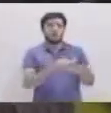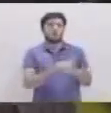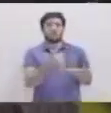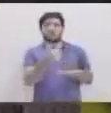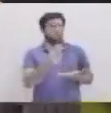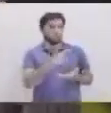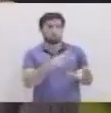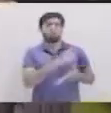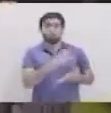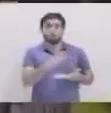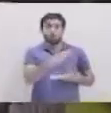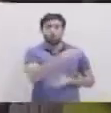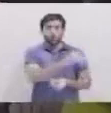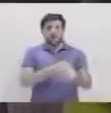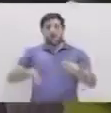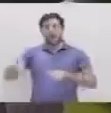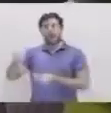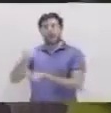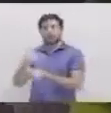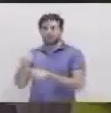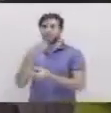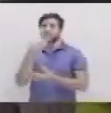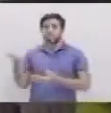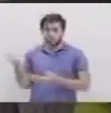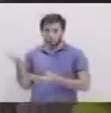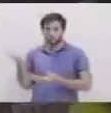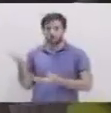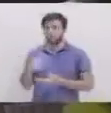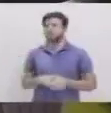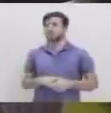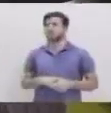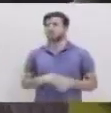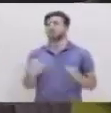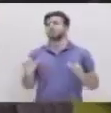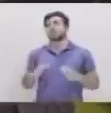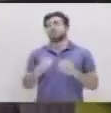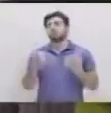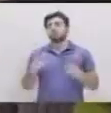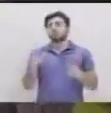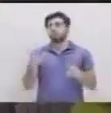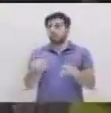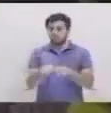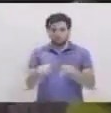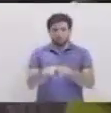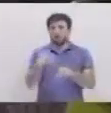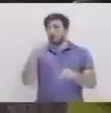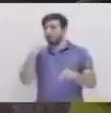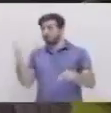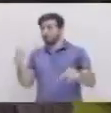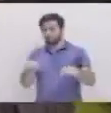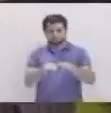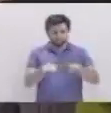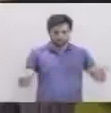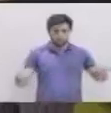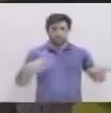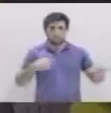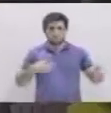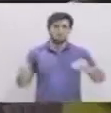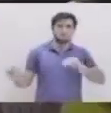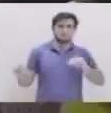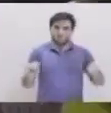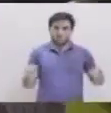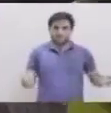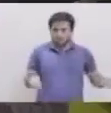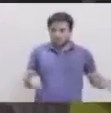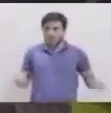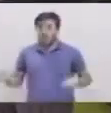transforma. Sí. ¿Cierto? Cierto. Pero ¿qué pasa? Muchas veces, pues nosotros en cualquier superficie, si movemos un objeto, este